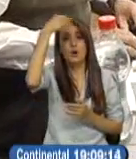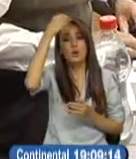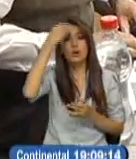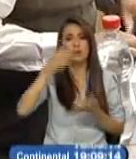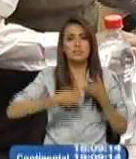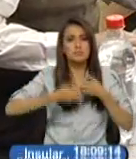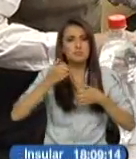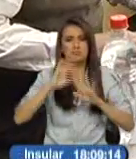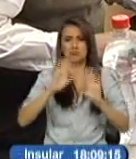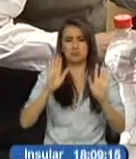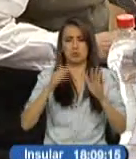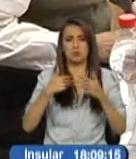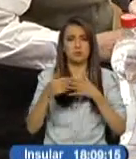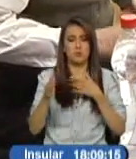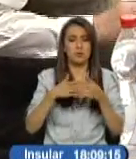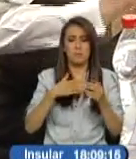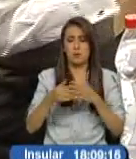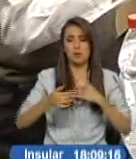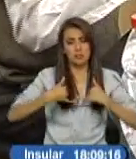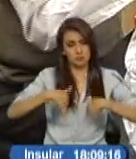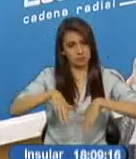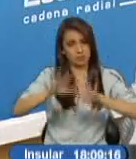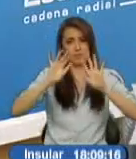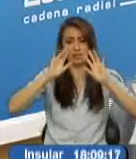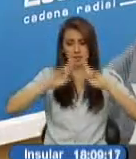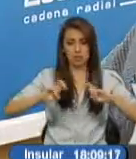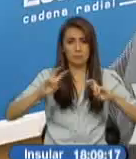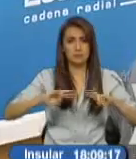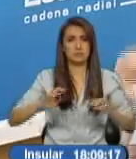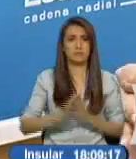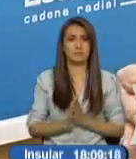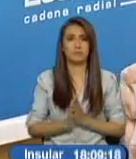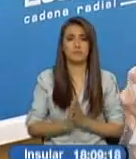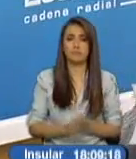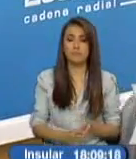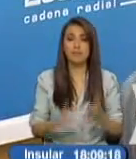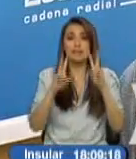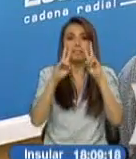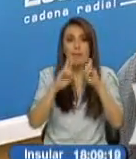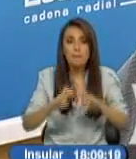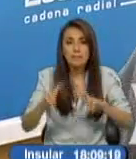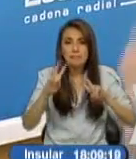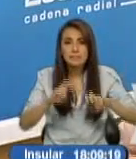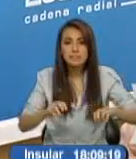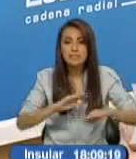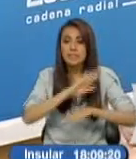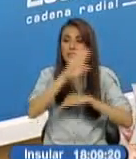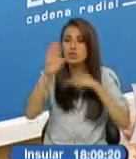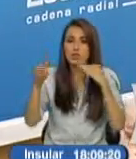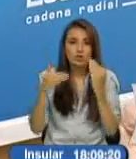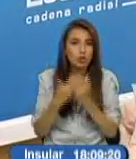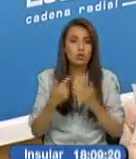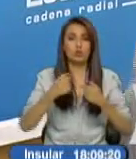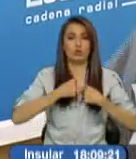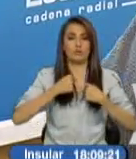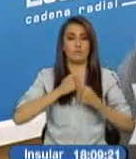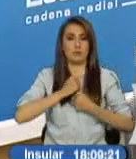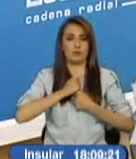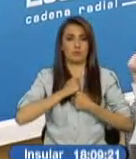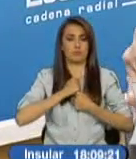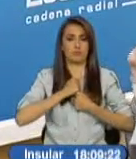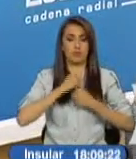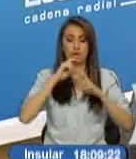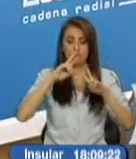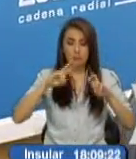en ser investigado las veces que sean necesarias. Que se investigue y que se investigue todo. Que se